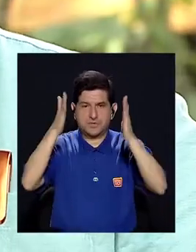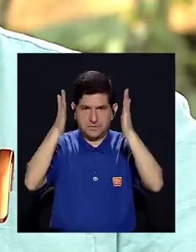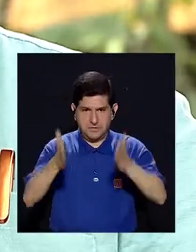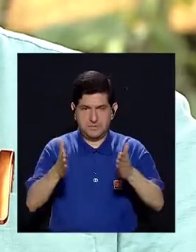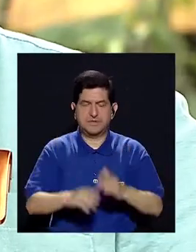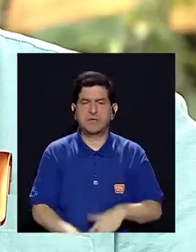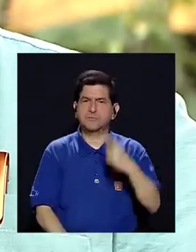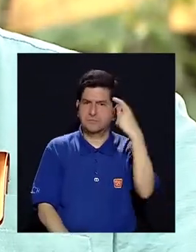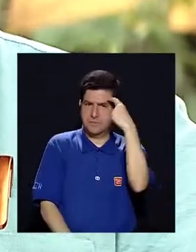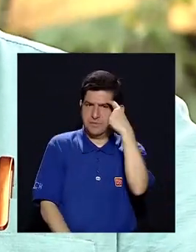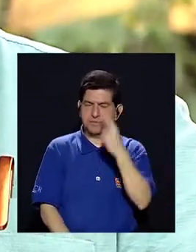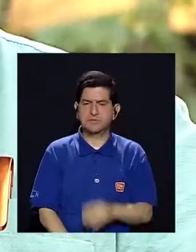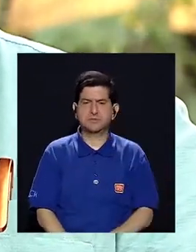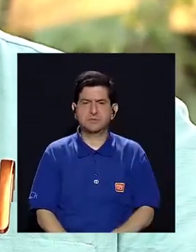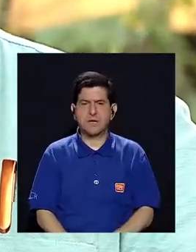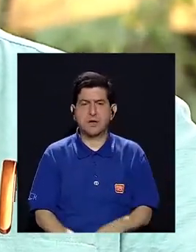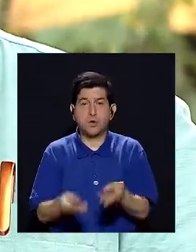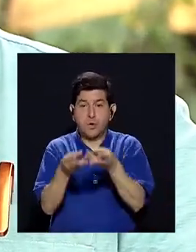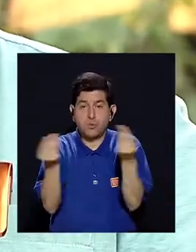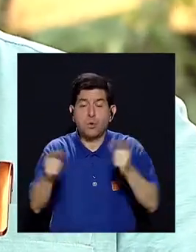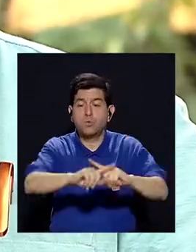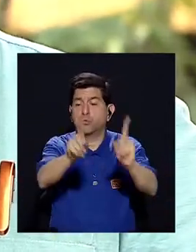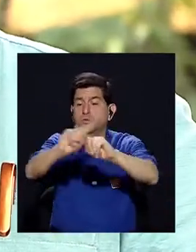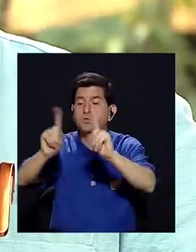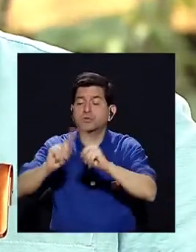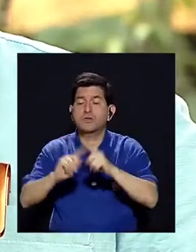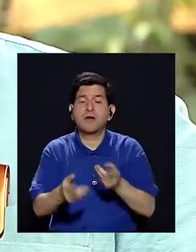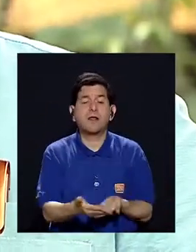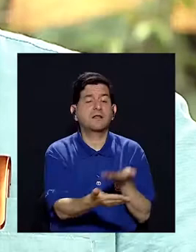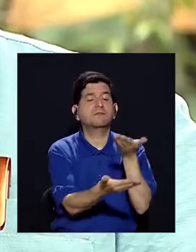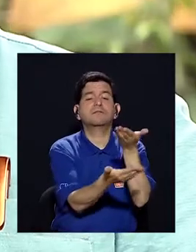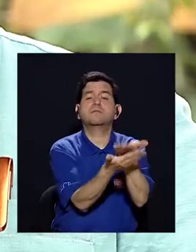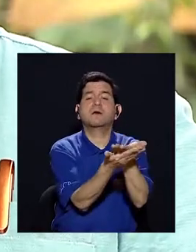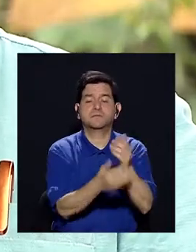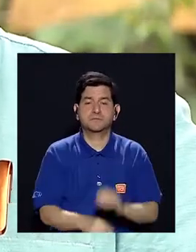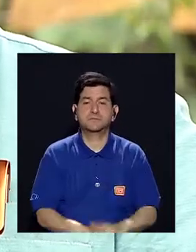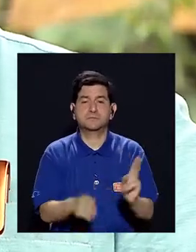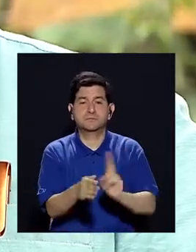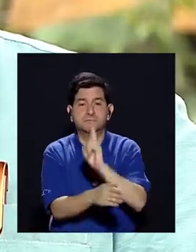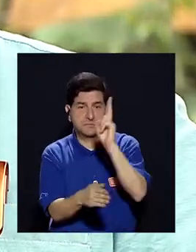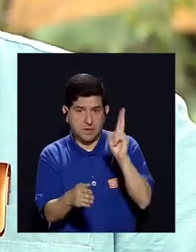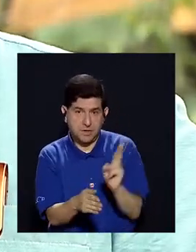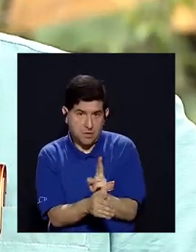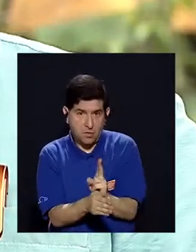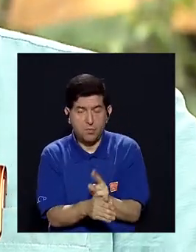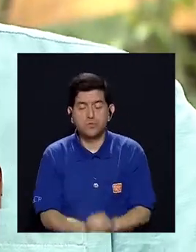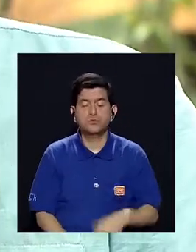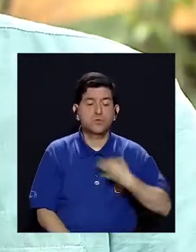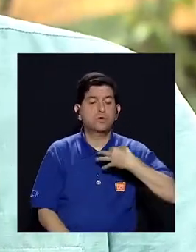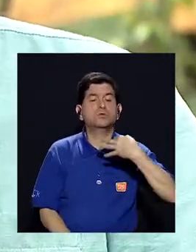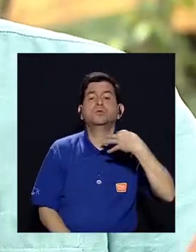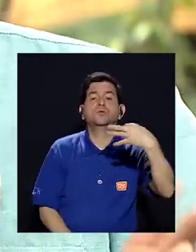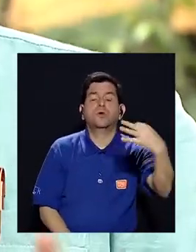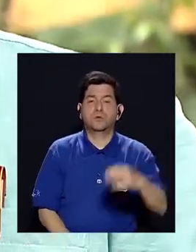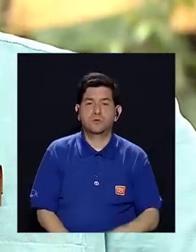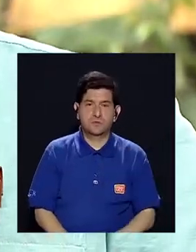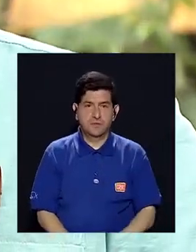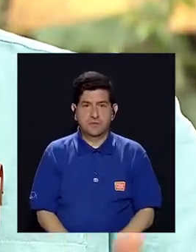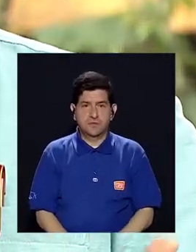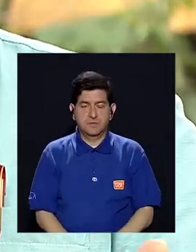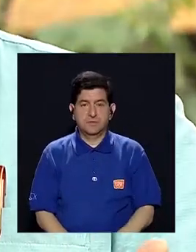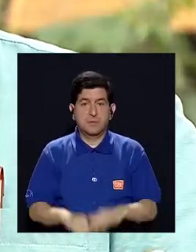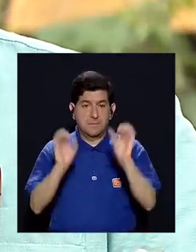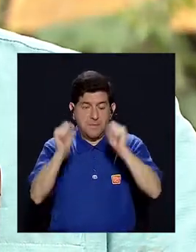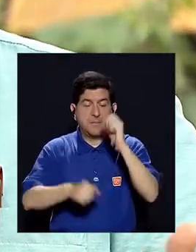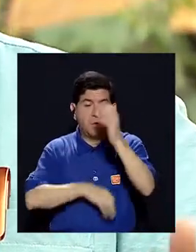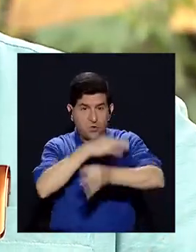empresarios, de tal forma que nos ofrezcan productos diferentes para el uso cotidiano en las labores,